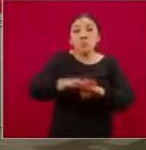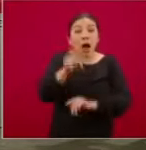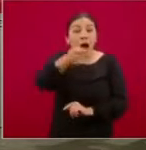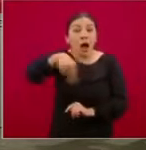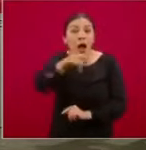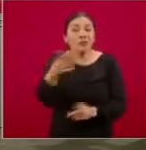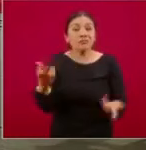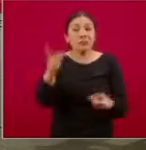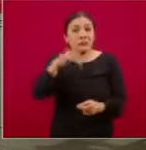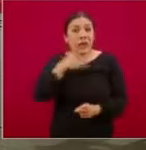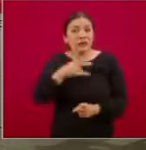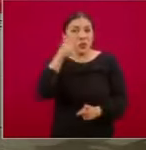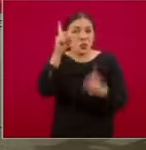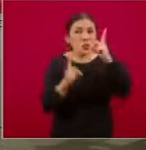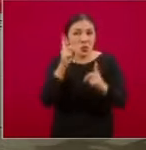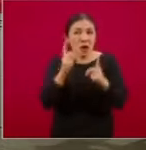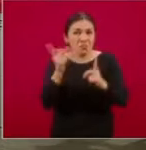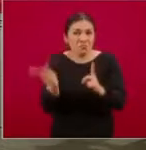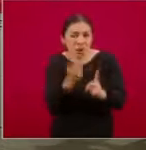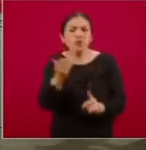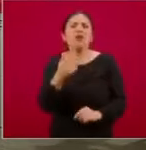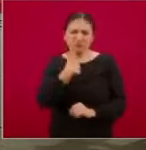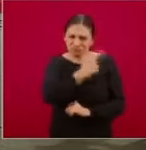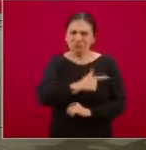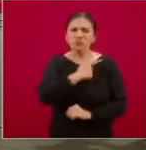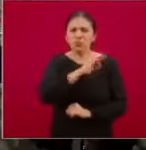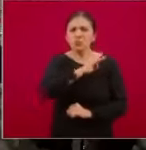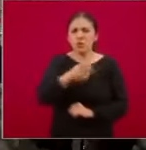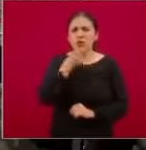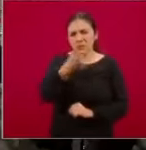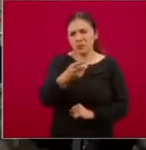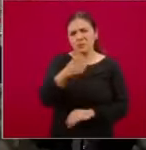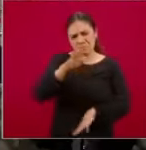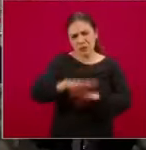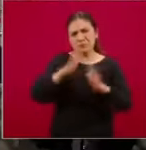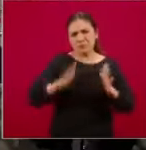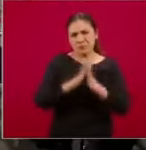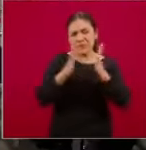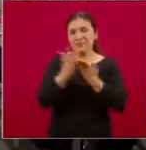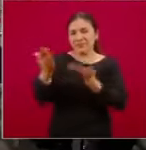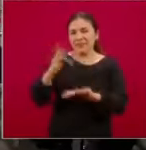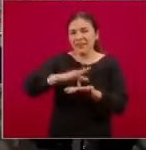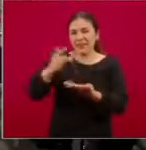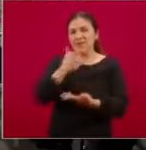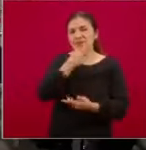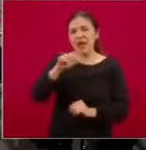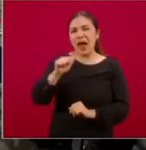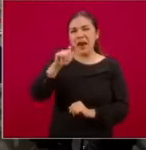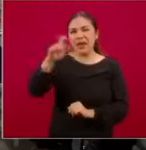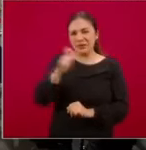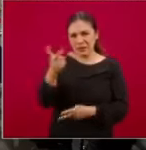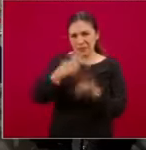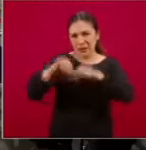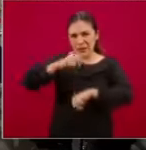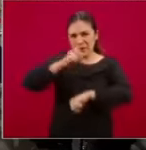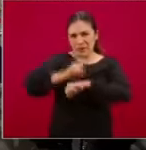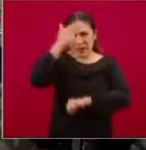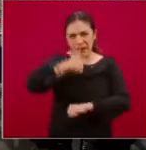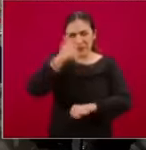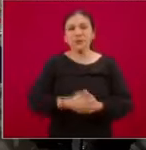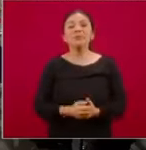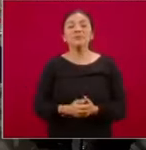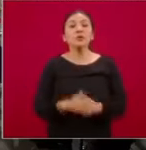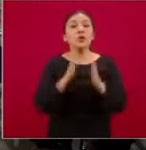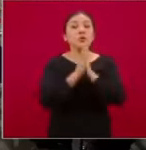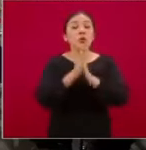más preguntas, siempre será un gusto poder participar. Le agradecemos a Alex que nos acompañe esta noche. Le